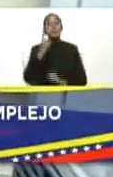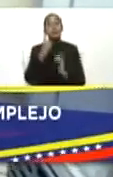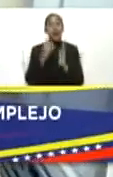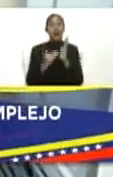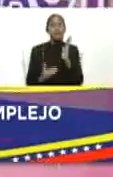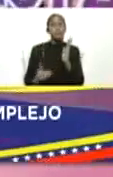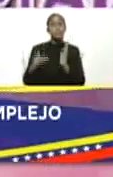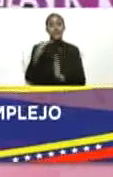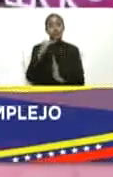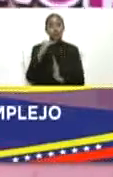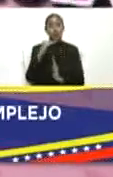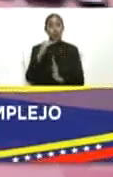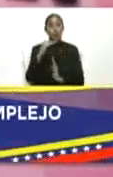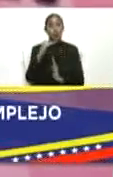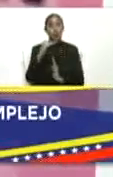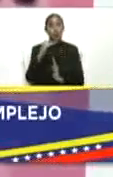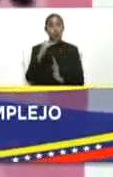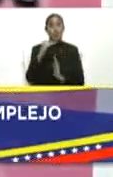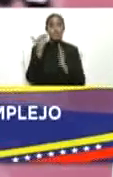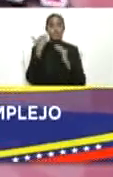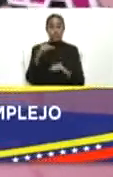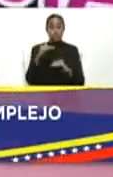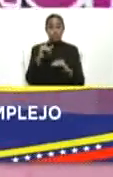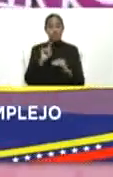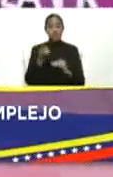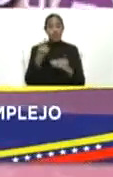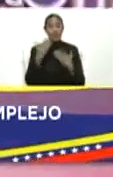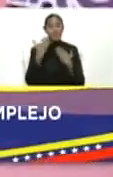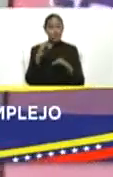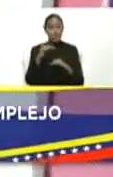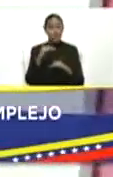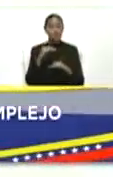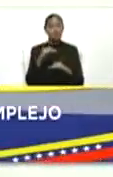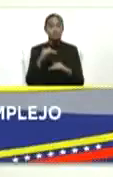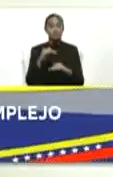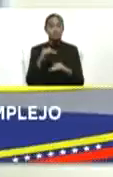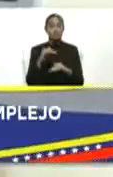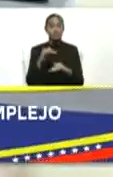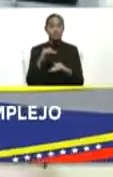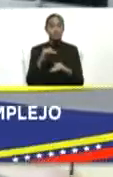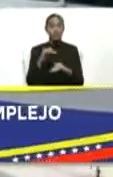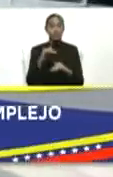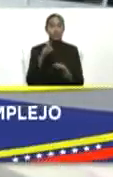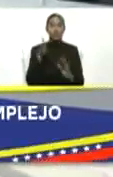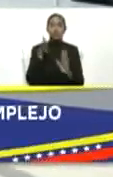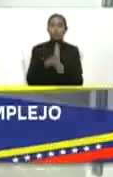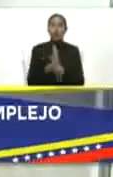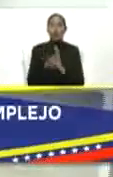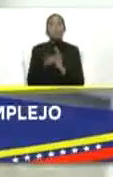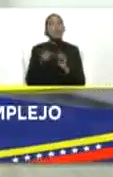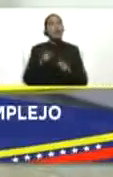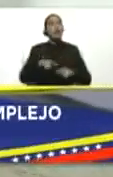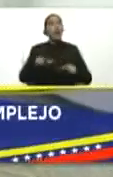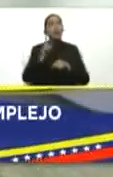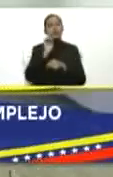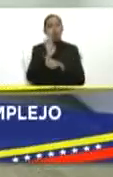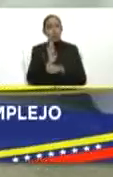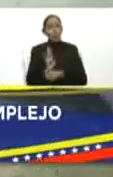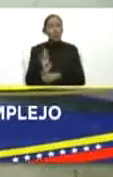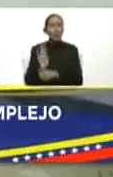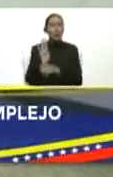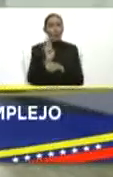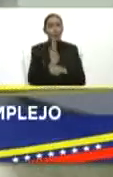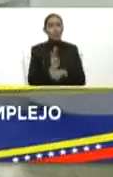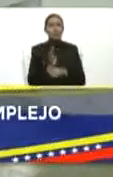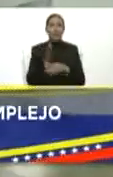y es el área donde contamos con el área quirúrgica, el área de cuidados intensivos, el área